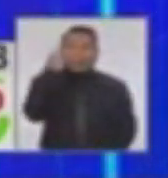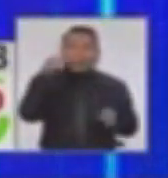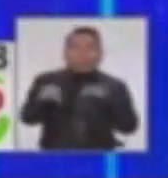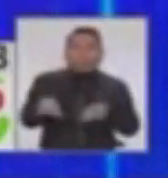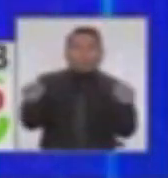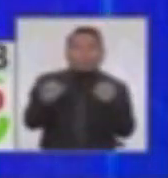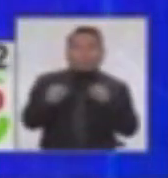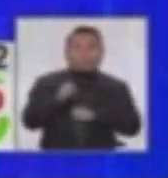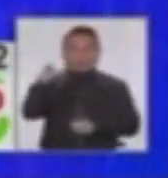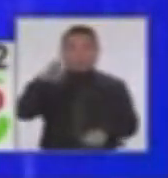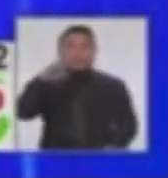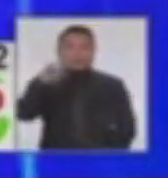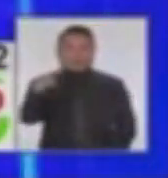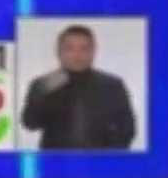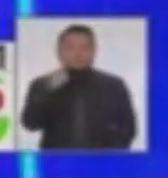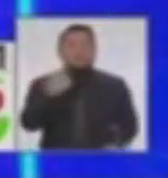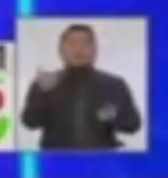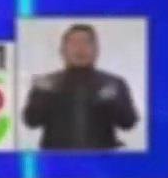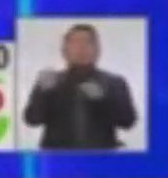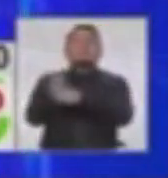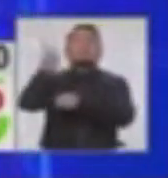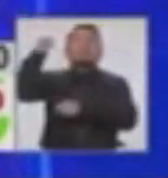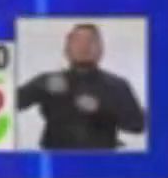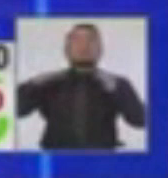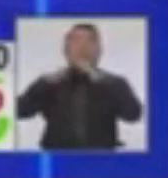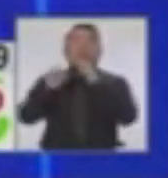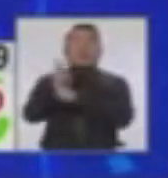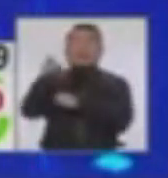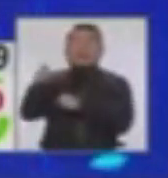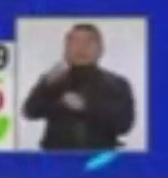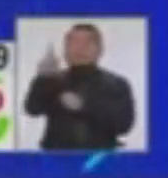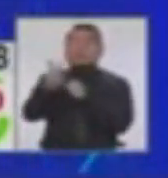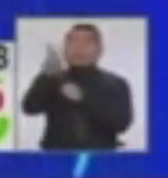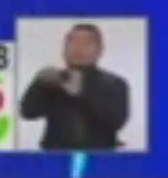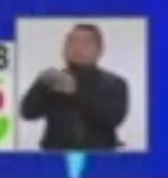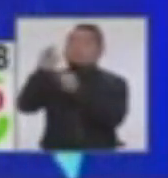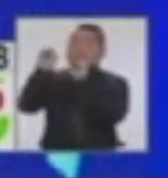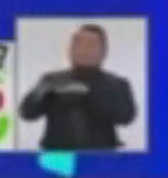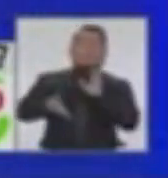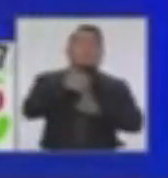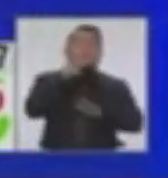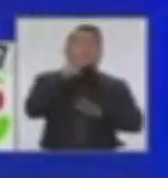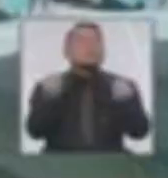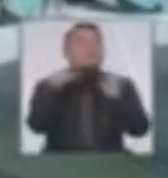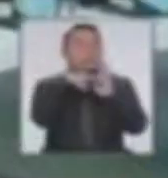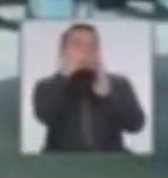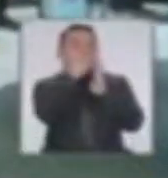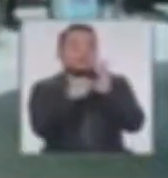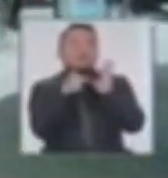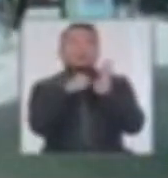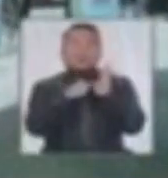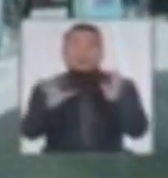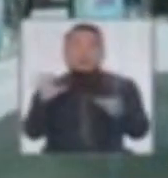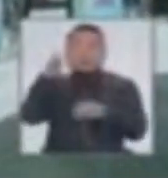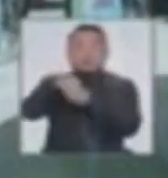muy frontal. Y los mismos, siempre ellos tienen años, han estado en el Congreso, Beto, han manejado el poder legislativo, han tenido todo